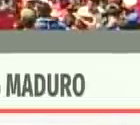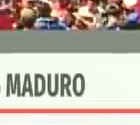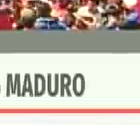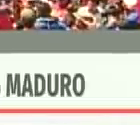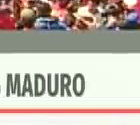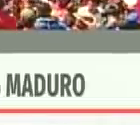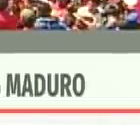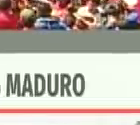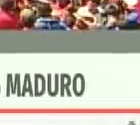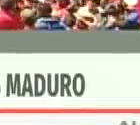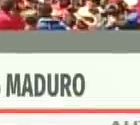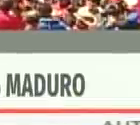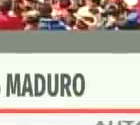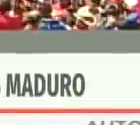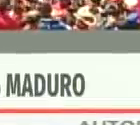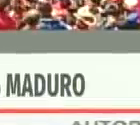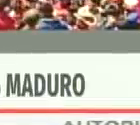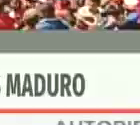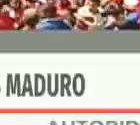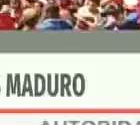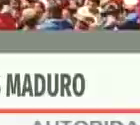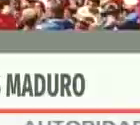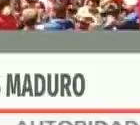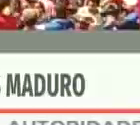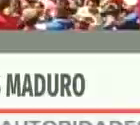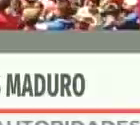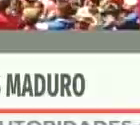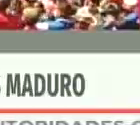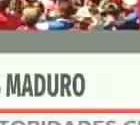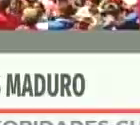leal a nuestro comandante